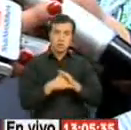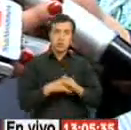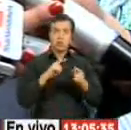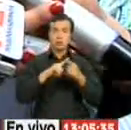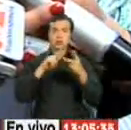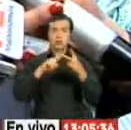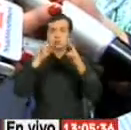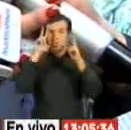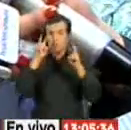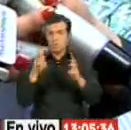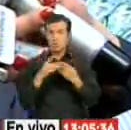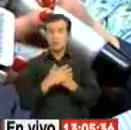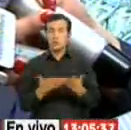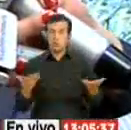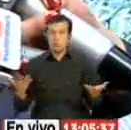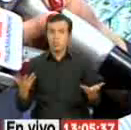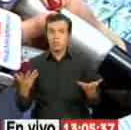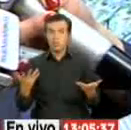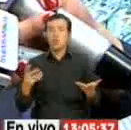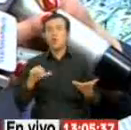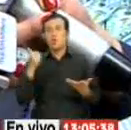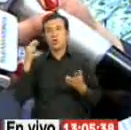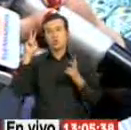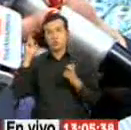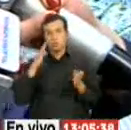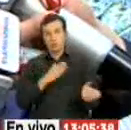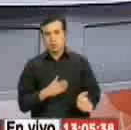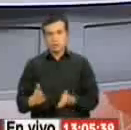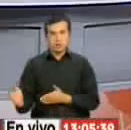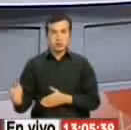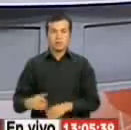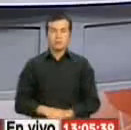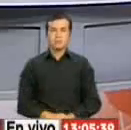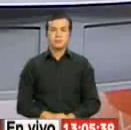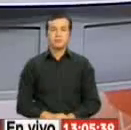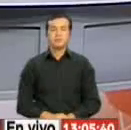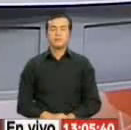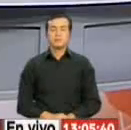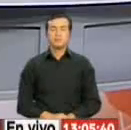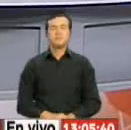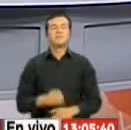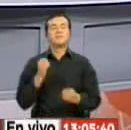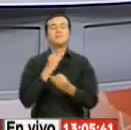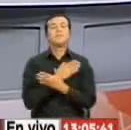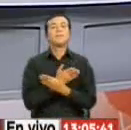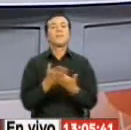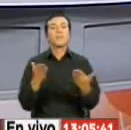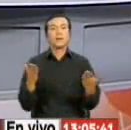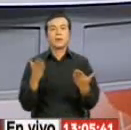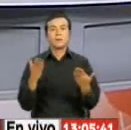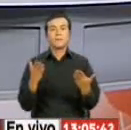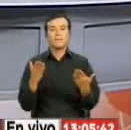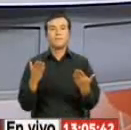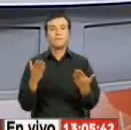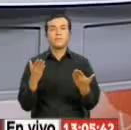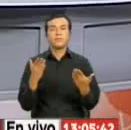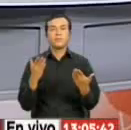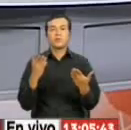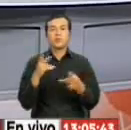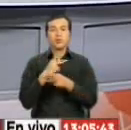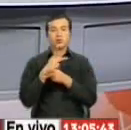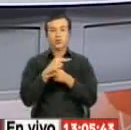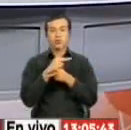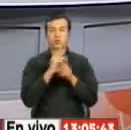las otras preguntas pueden ser tratadas por otras vías descontamos a la primera deserción en el consejo de